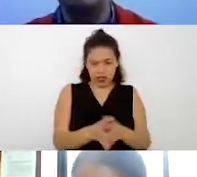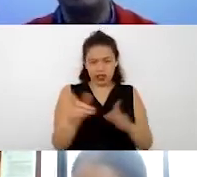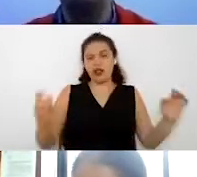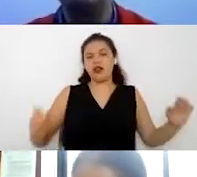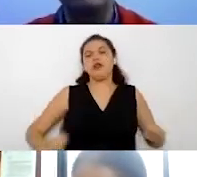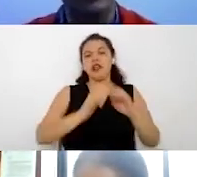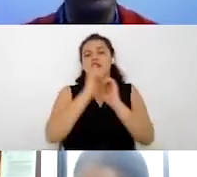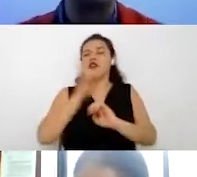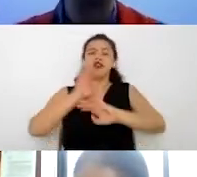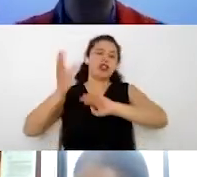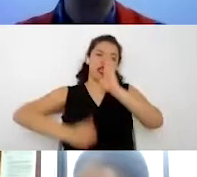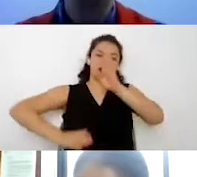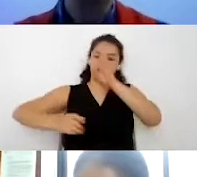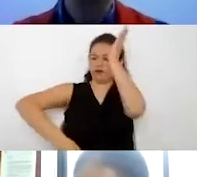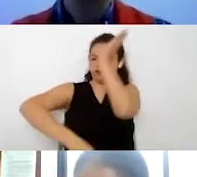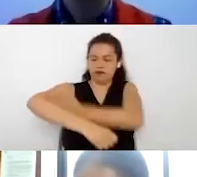tenemos amputaciones.